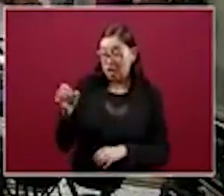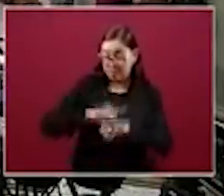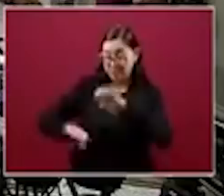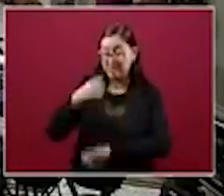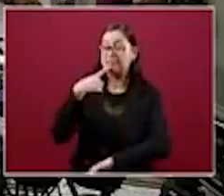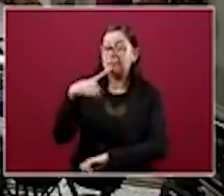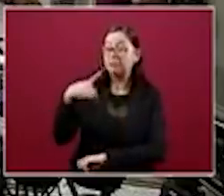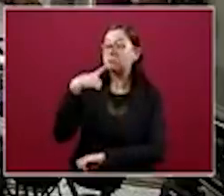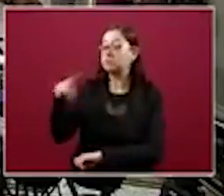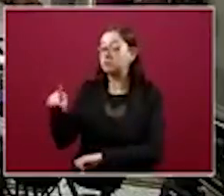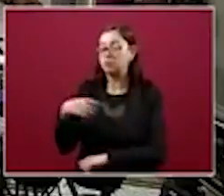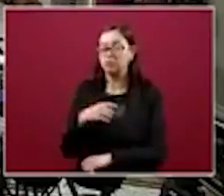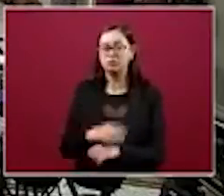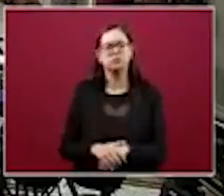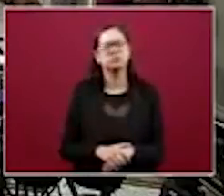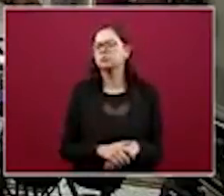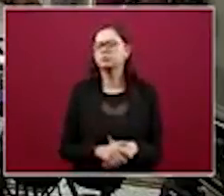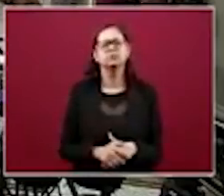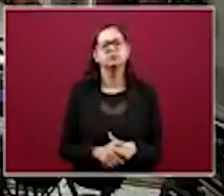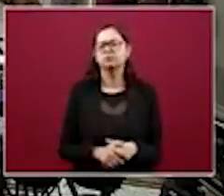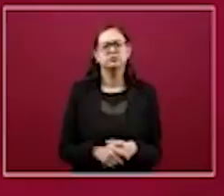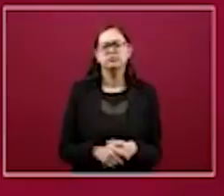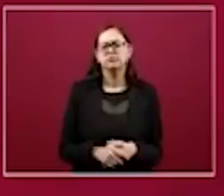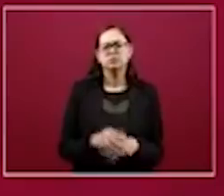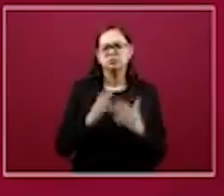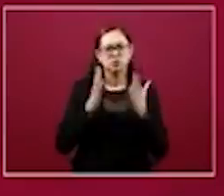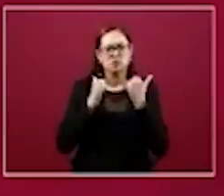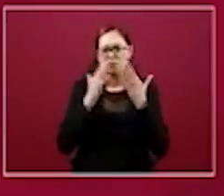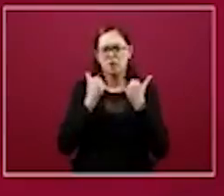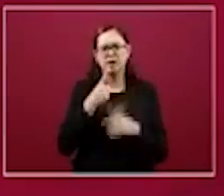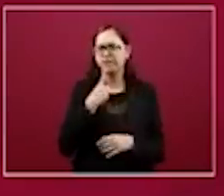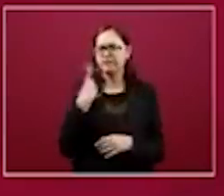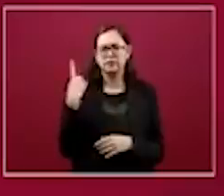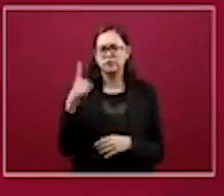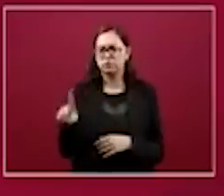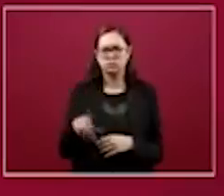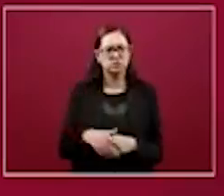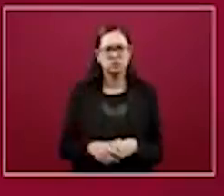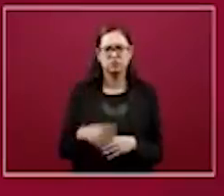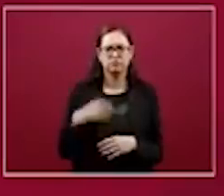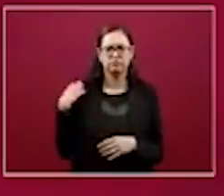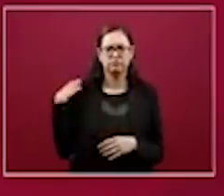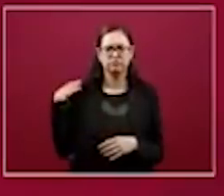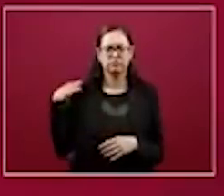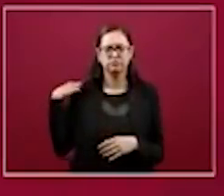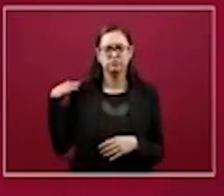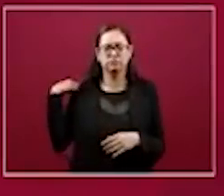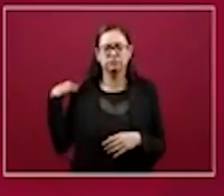empresas, más allá de la concentración. No, de… No, que yo sepa, no. Hay, debe de